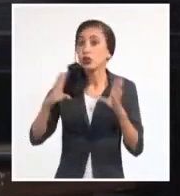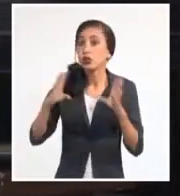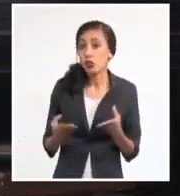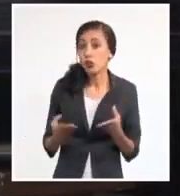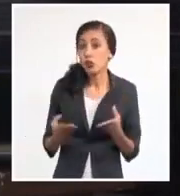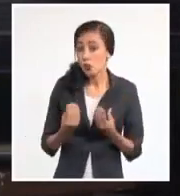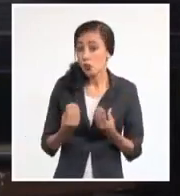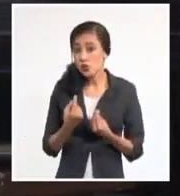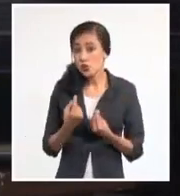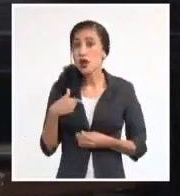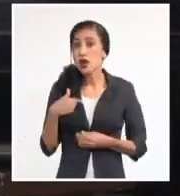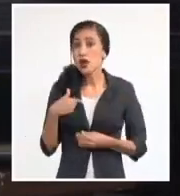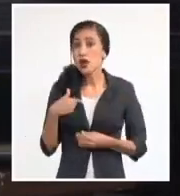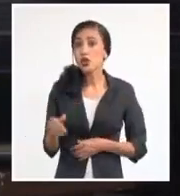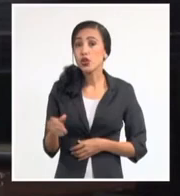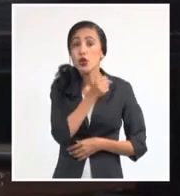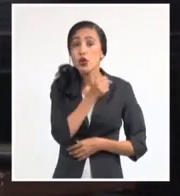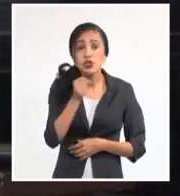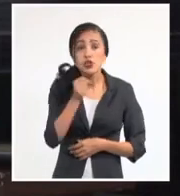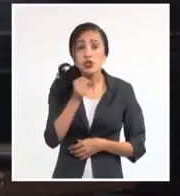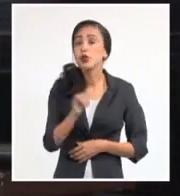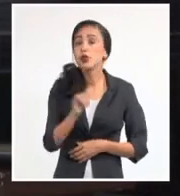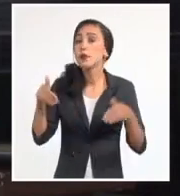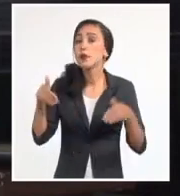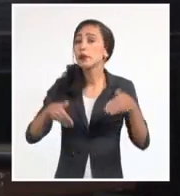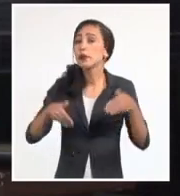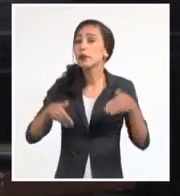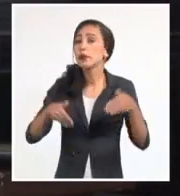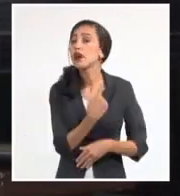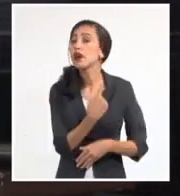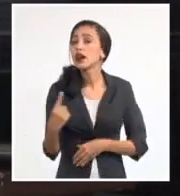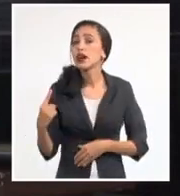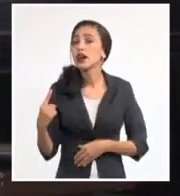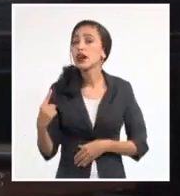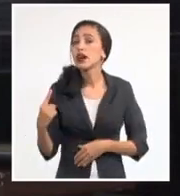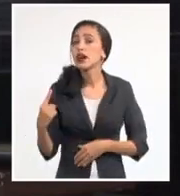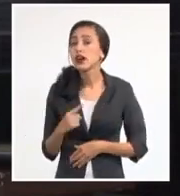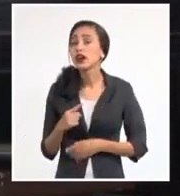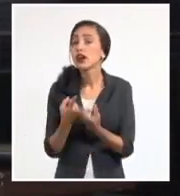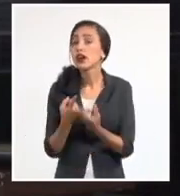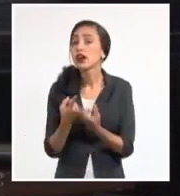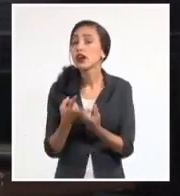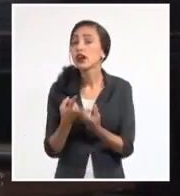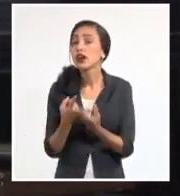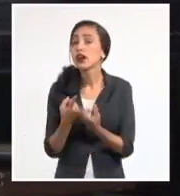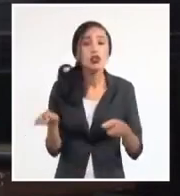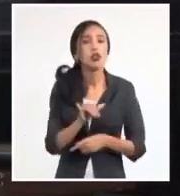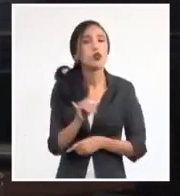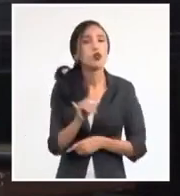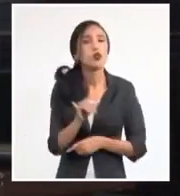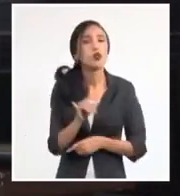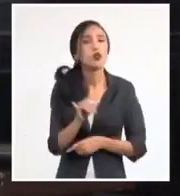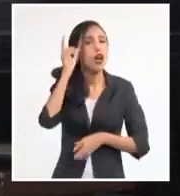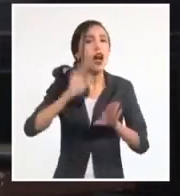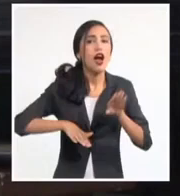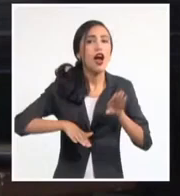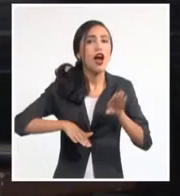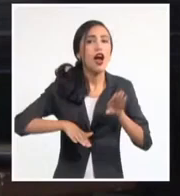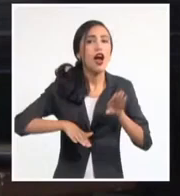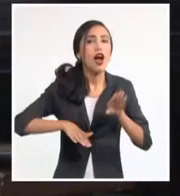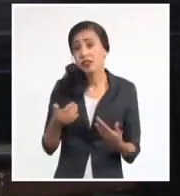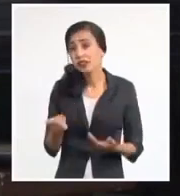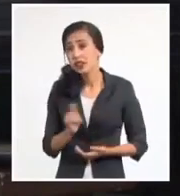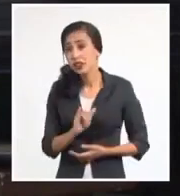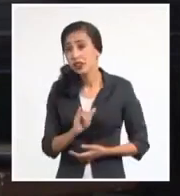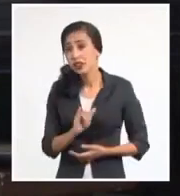cuántos no hemos sido partícipes también de cada una de su música y de cada una de esas ideas que en ocasiones han sido vertidas también en